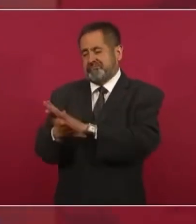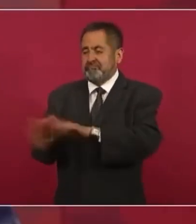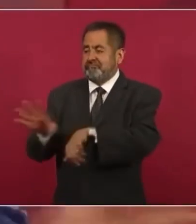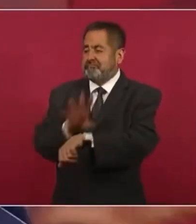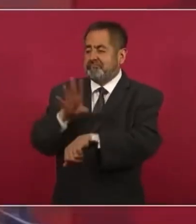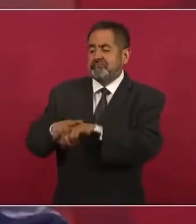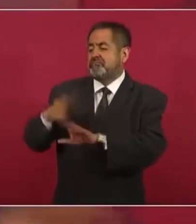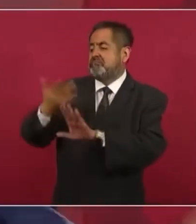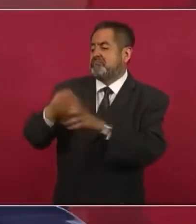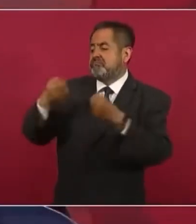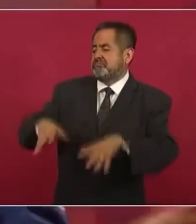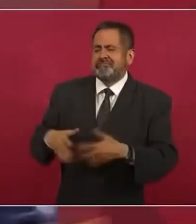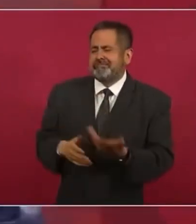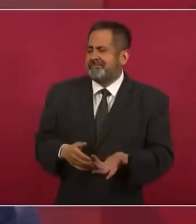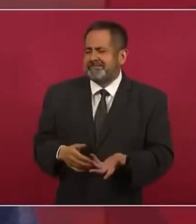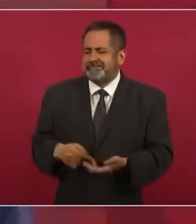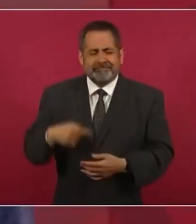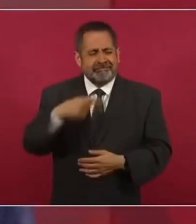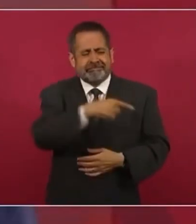No argumentaron nada